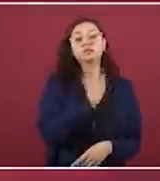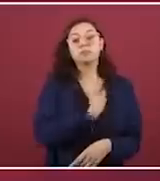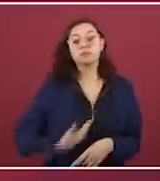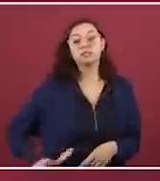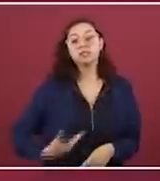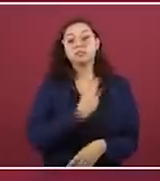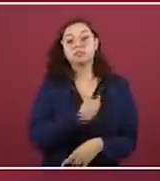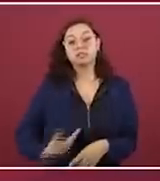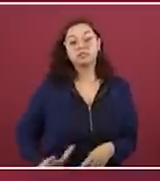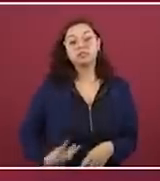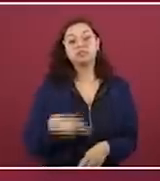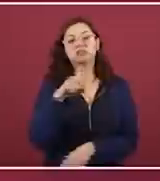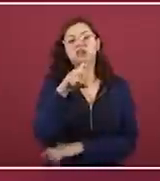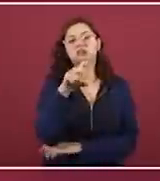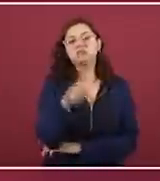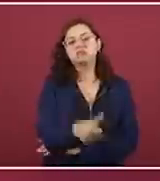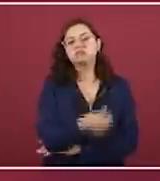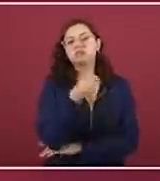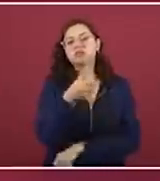36 años.